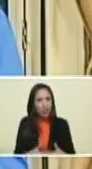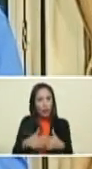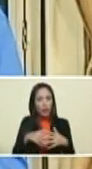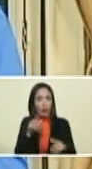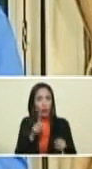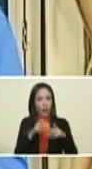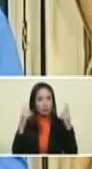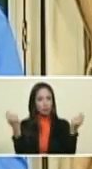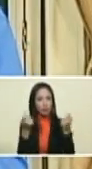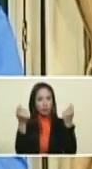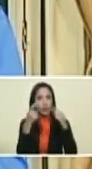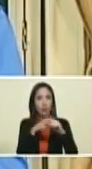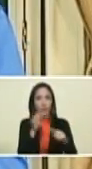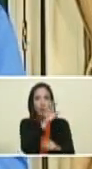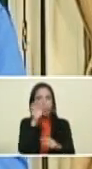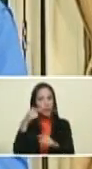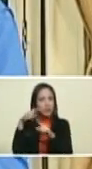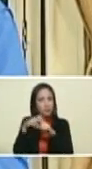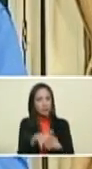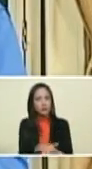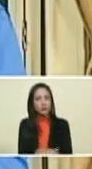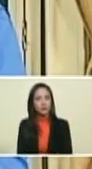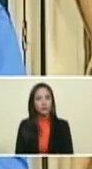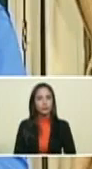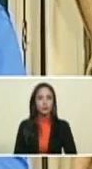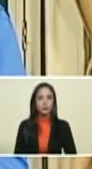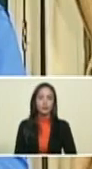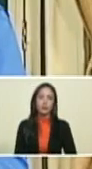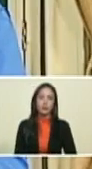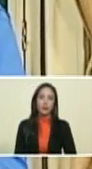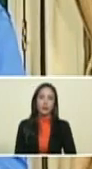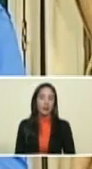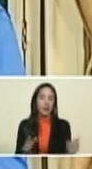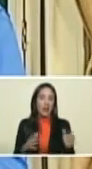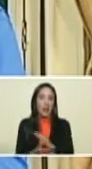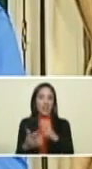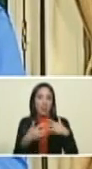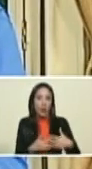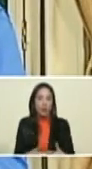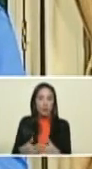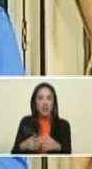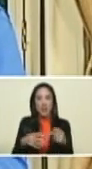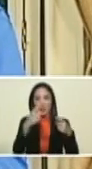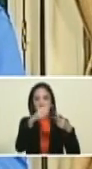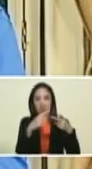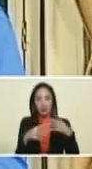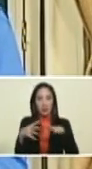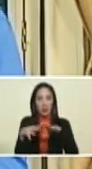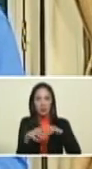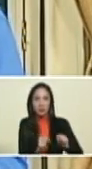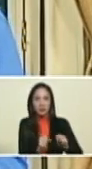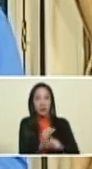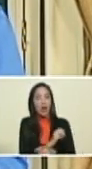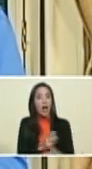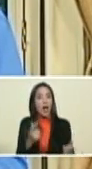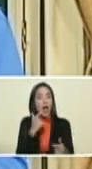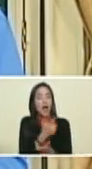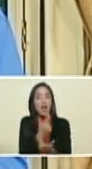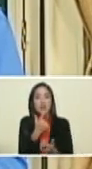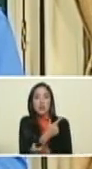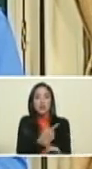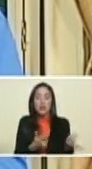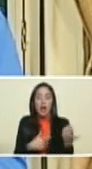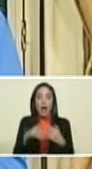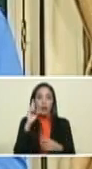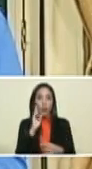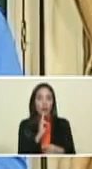campaña en esos países no perdonan, no perdonan. La oligarquía limeña no perdona. No perdona que fue Bolívar y Antonio José de Sucre